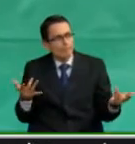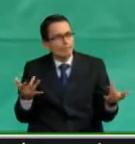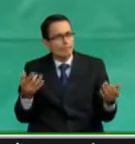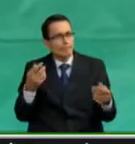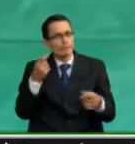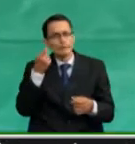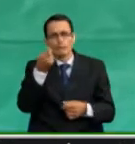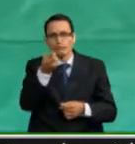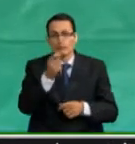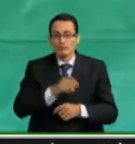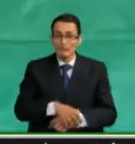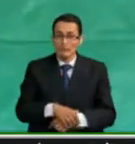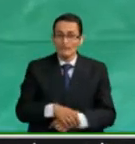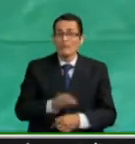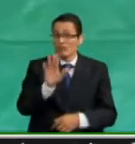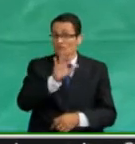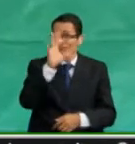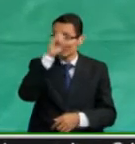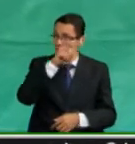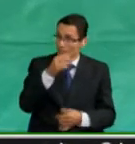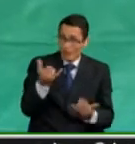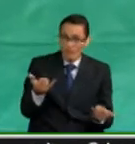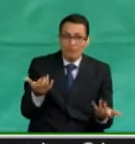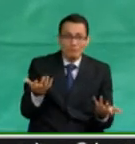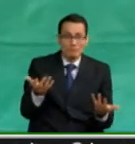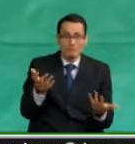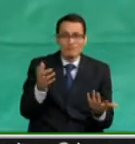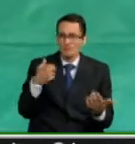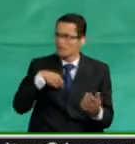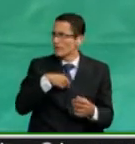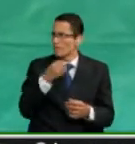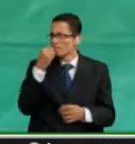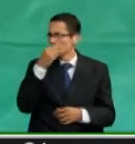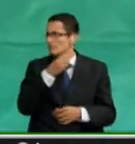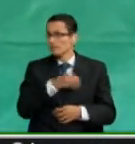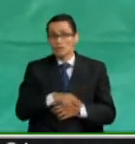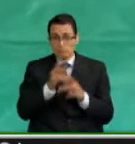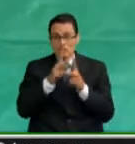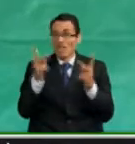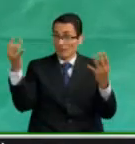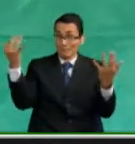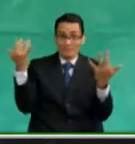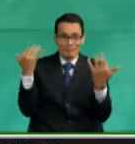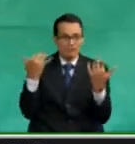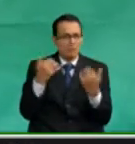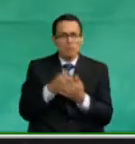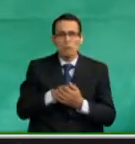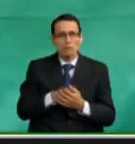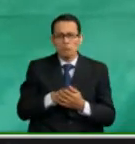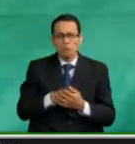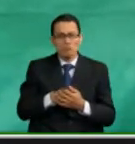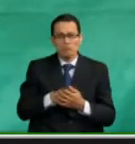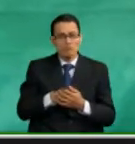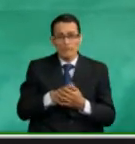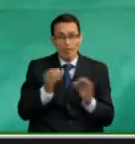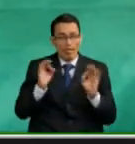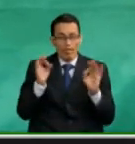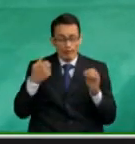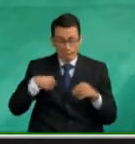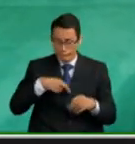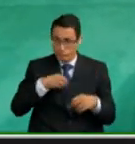Pues como ustedes pueden ver, de estos momentos estamos muy solos, la gente no está viniendo aquí a los puestos, hemos